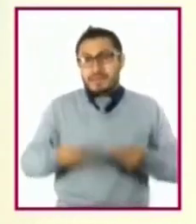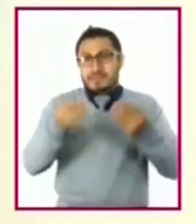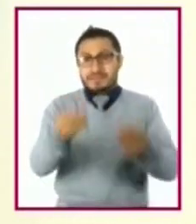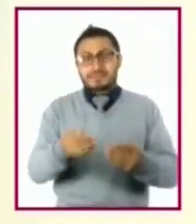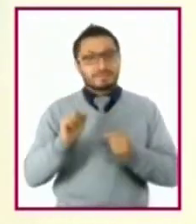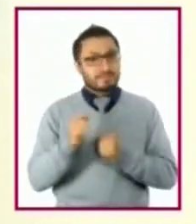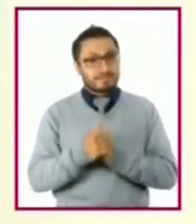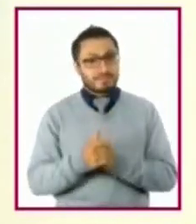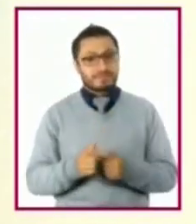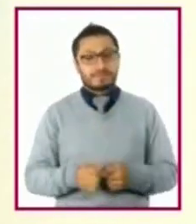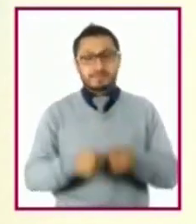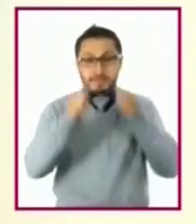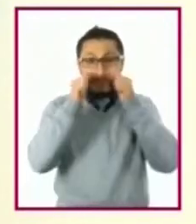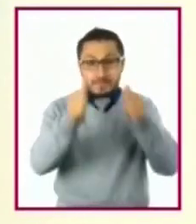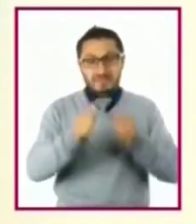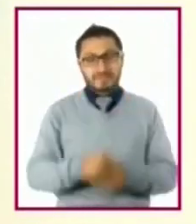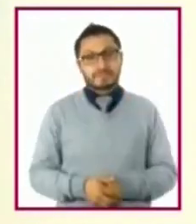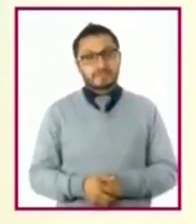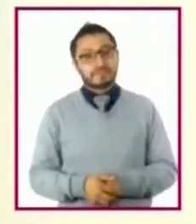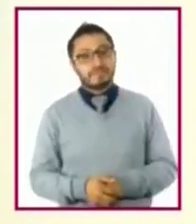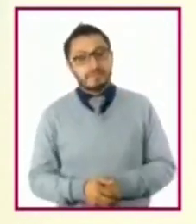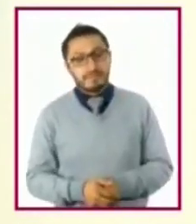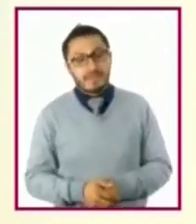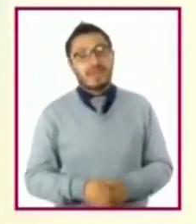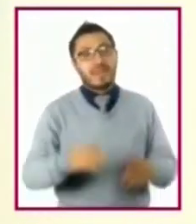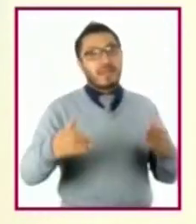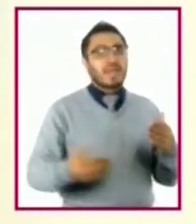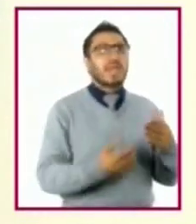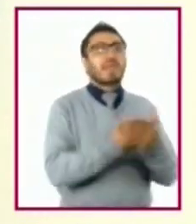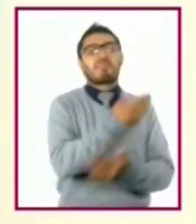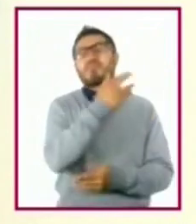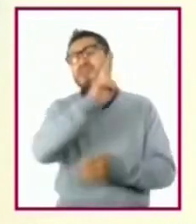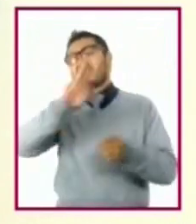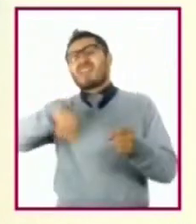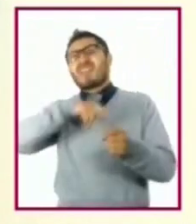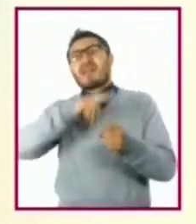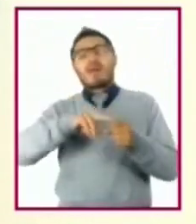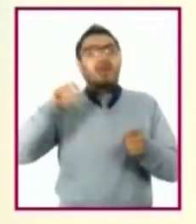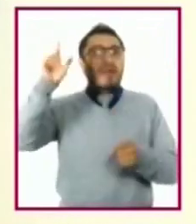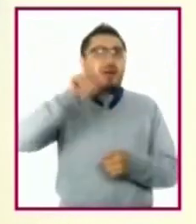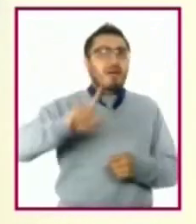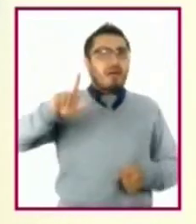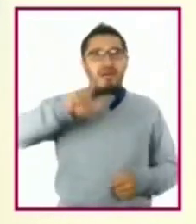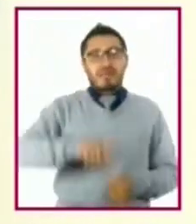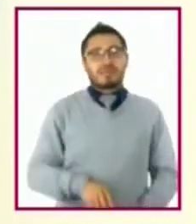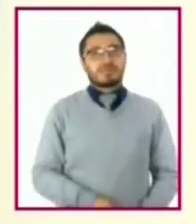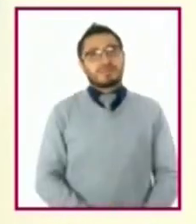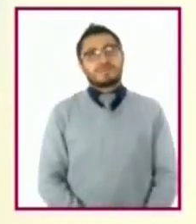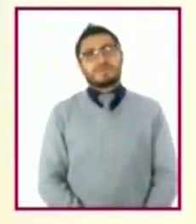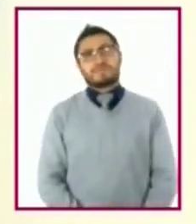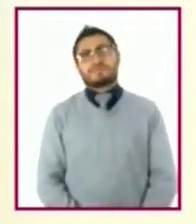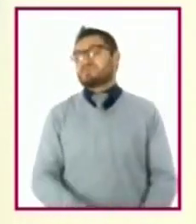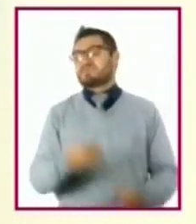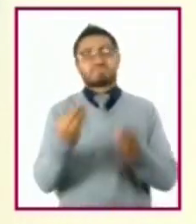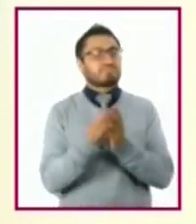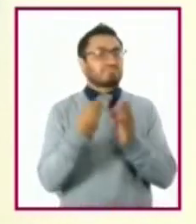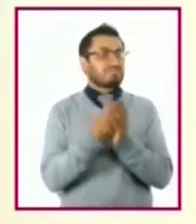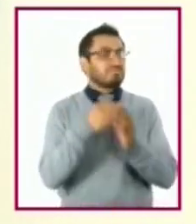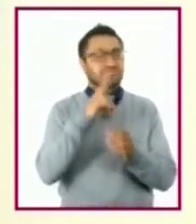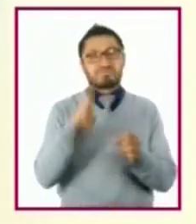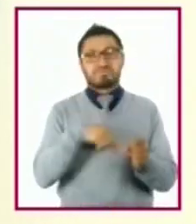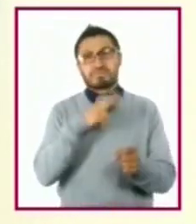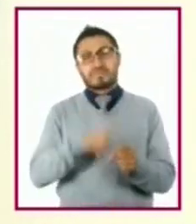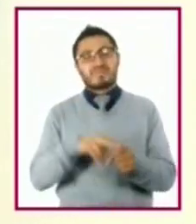atentamente. Es una mañana común de lunes en una semana regular de clases. Apenas despiertas,